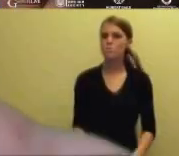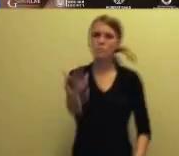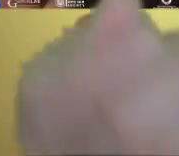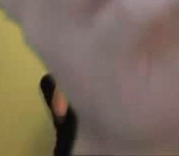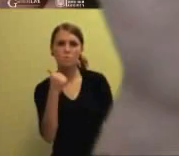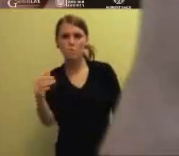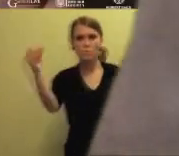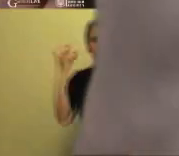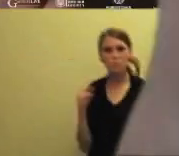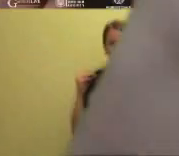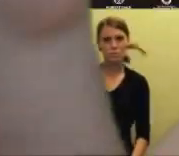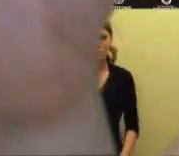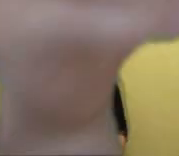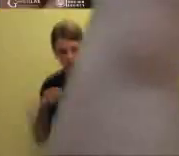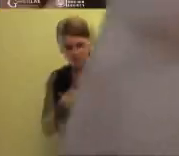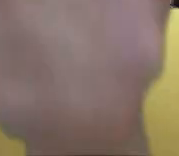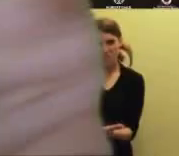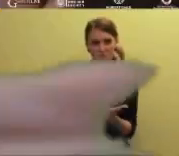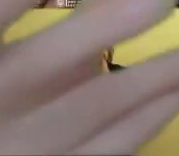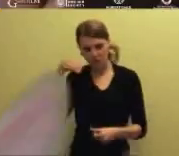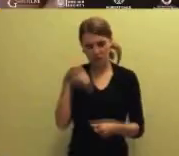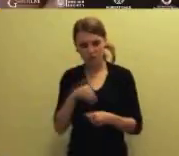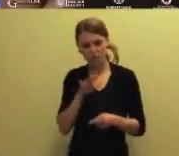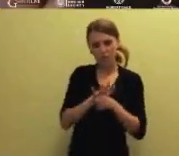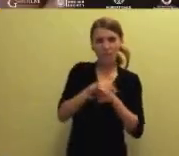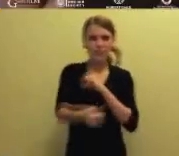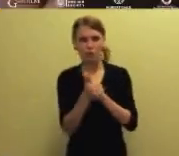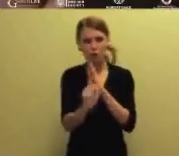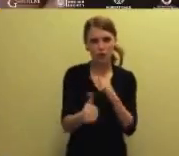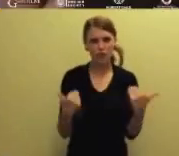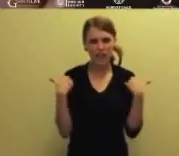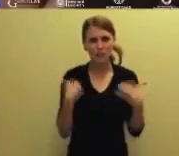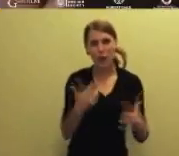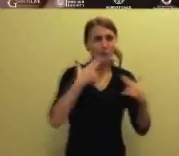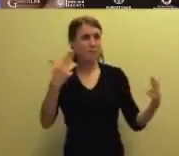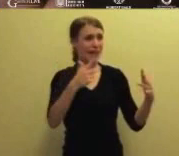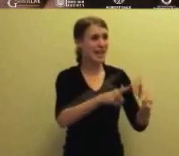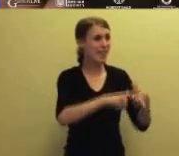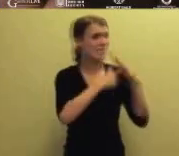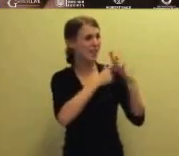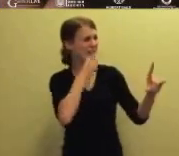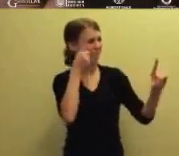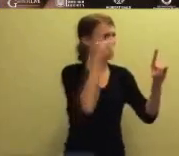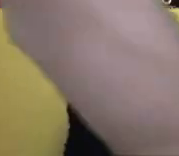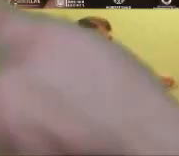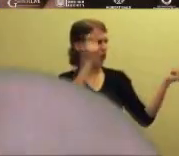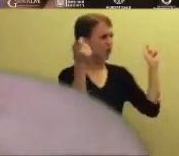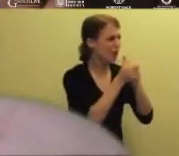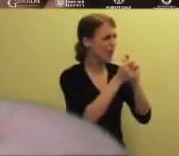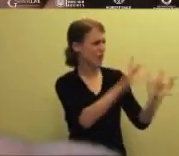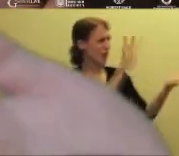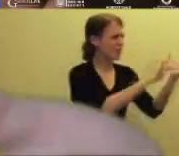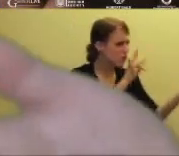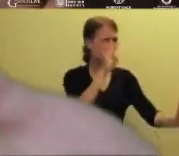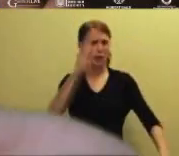como nadie habla pues sólo necesitas el típico sonido de ambiente folk y y tal y en ese momento soy alguna con alguna galleta